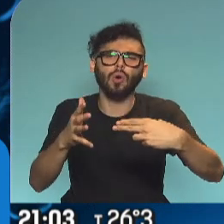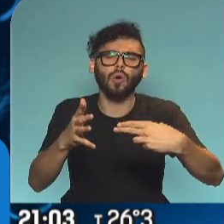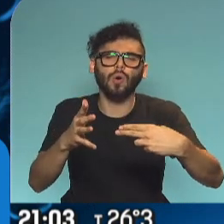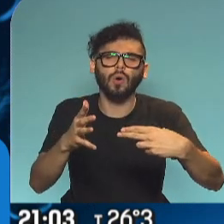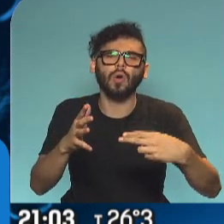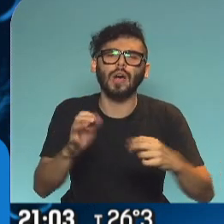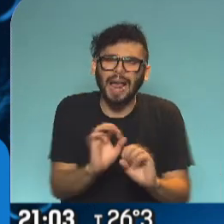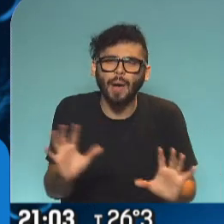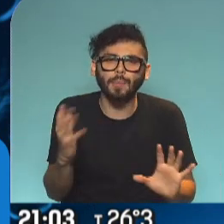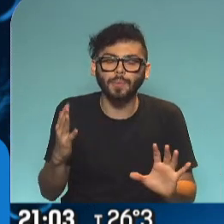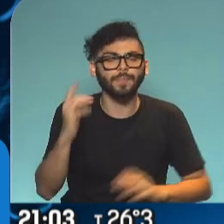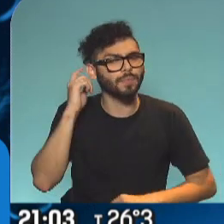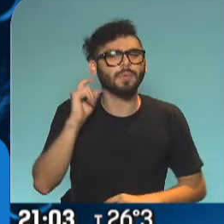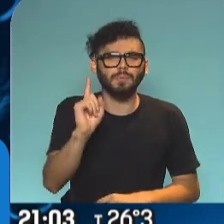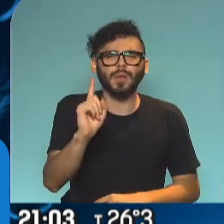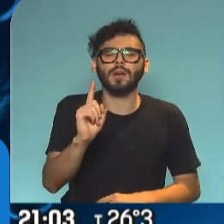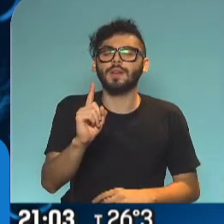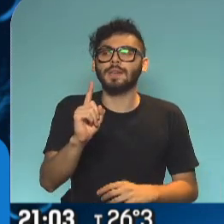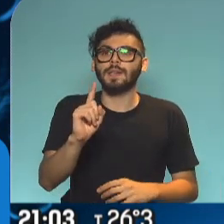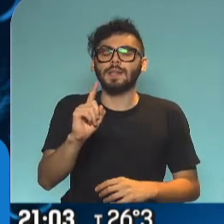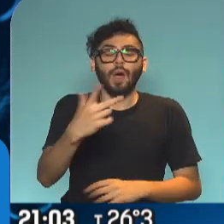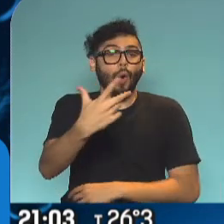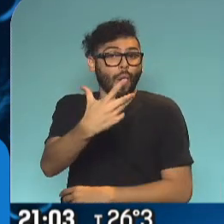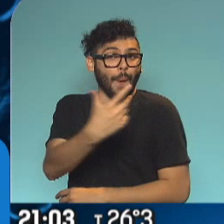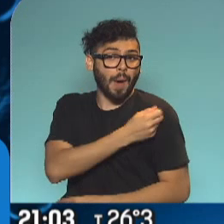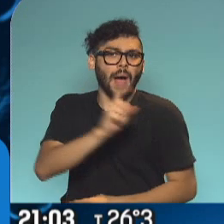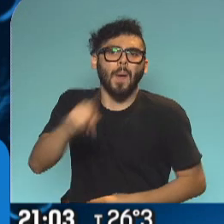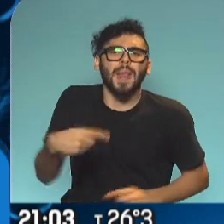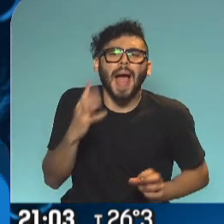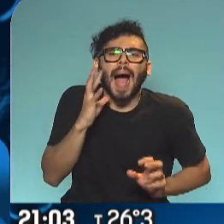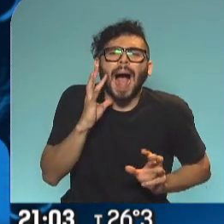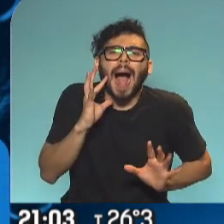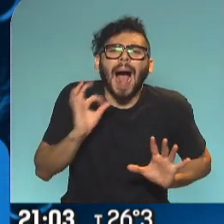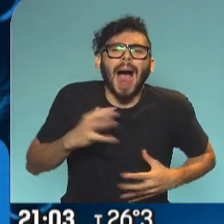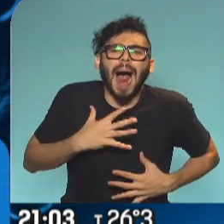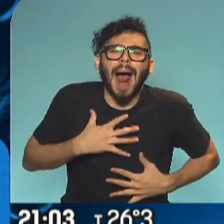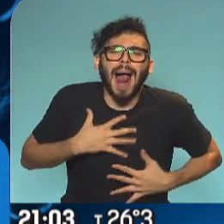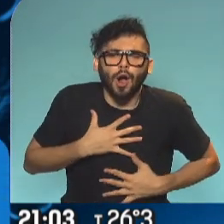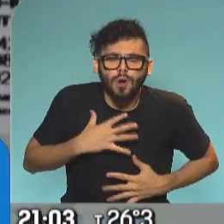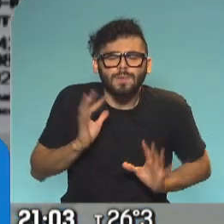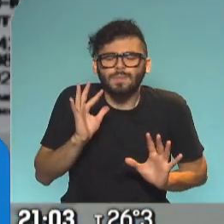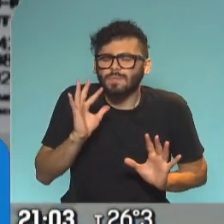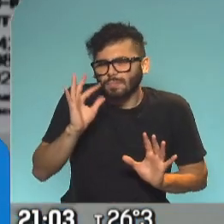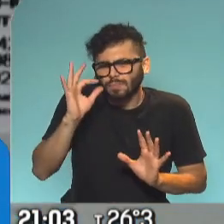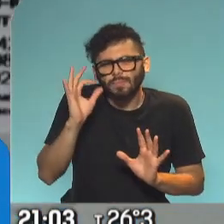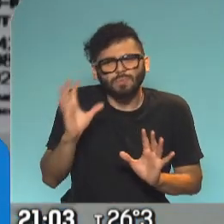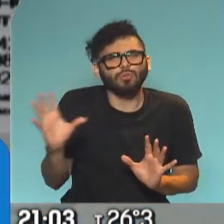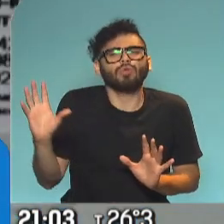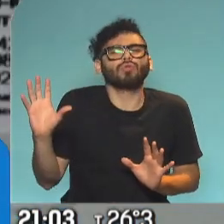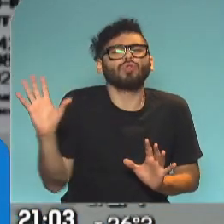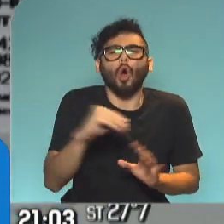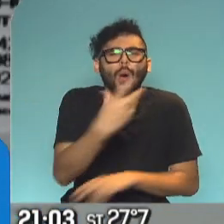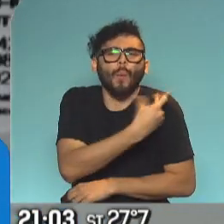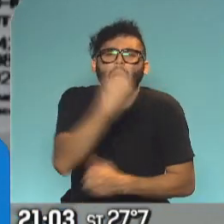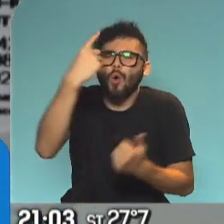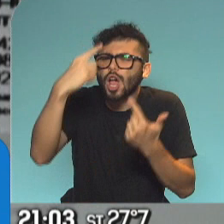le diría que todas pueden provocar efectos adversos. Cualquier vacuna, no solo la vacuna para el coronavirus. Todas las vacunas pueden tener